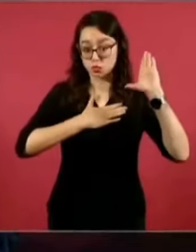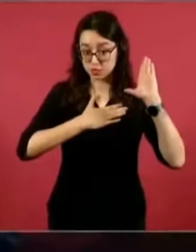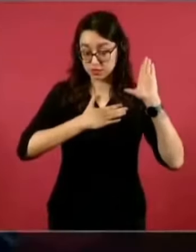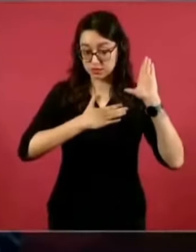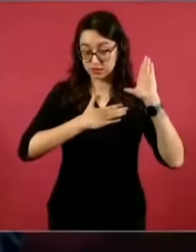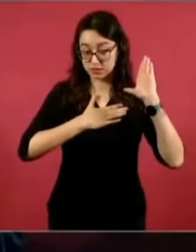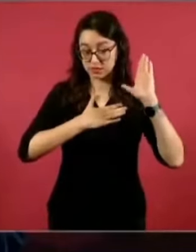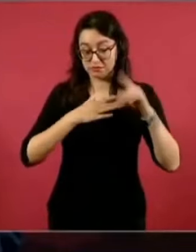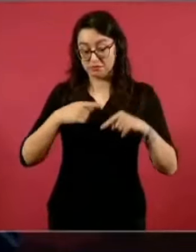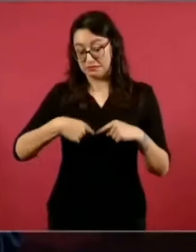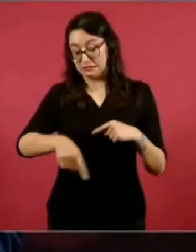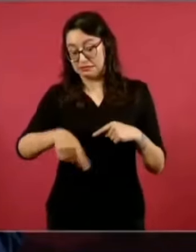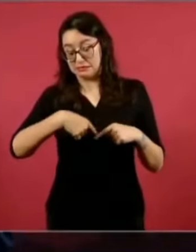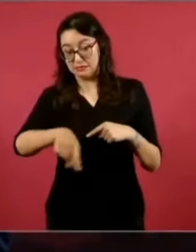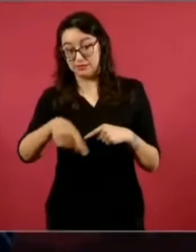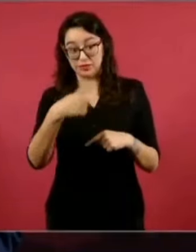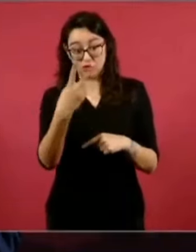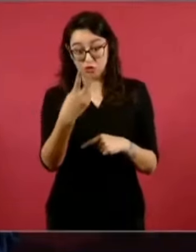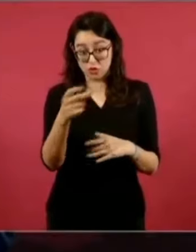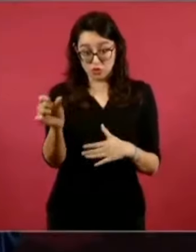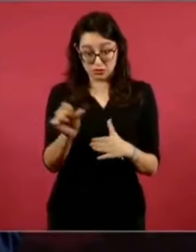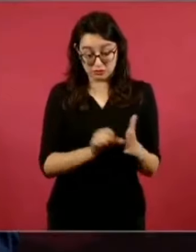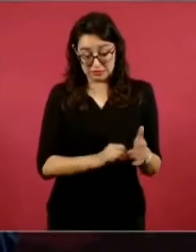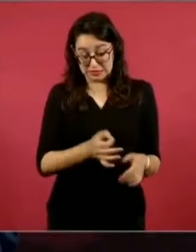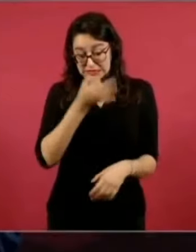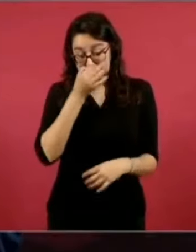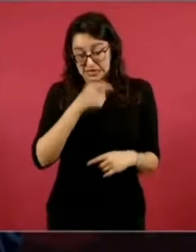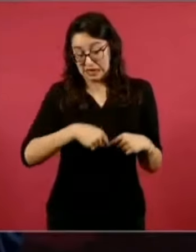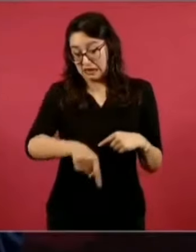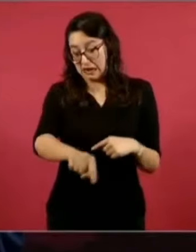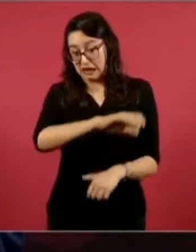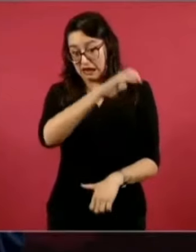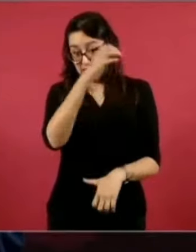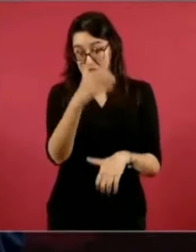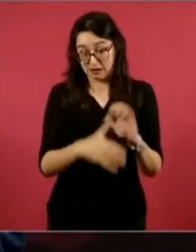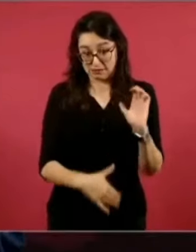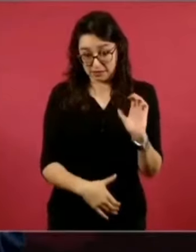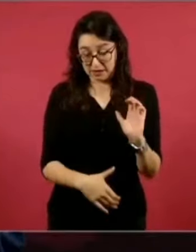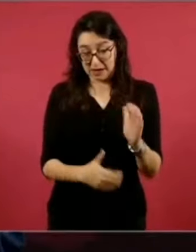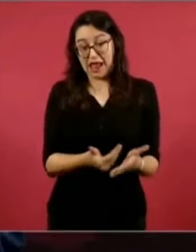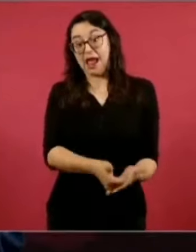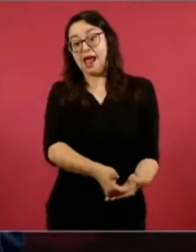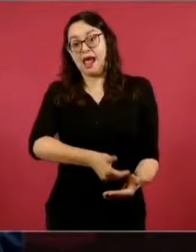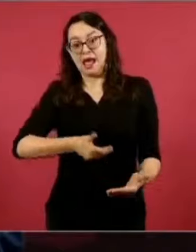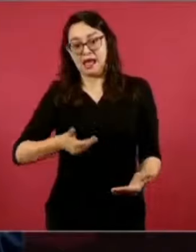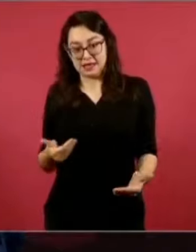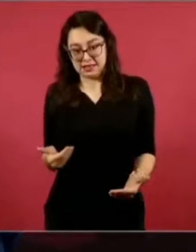concluir nuestro mandato, ya nos faltan días, dejar